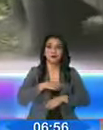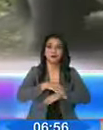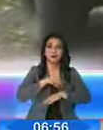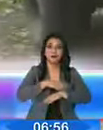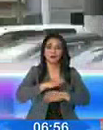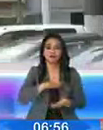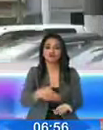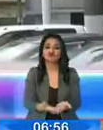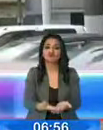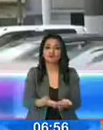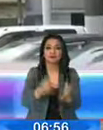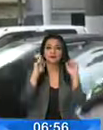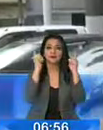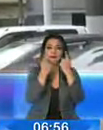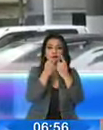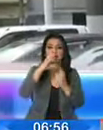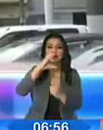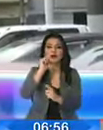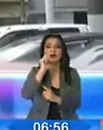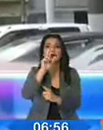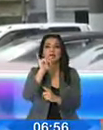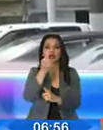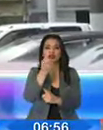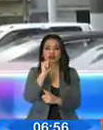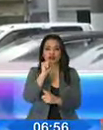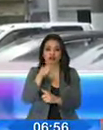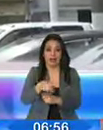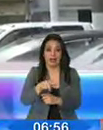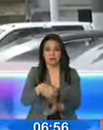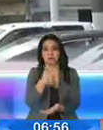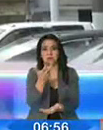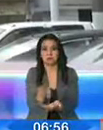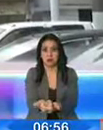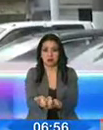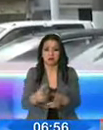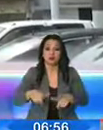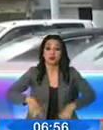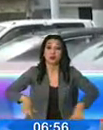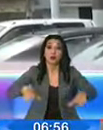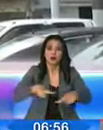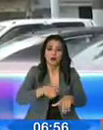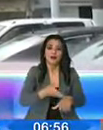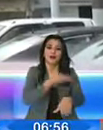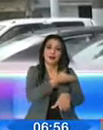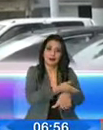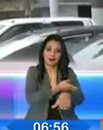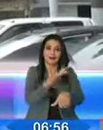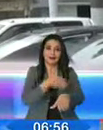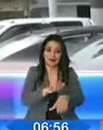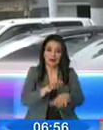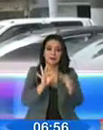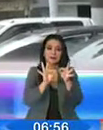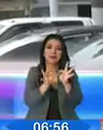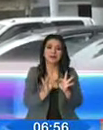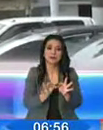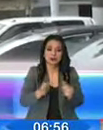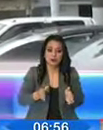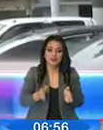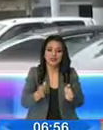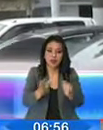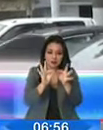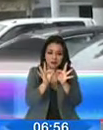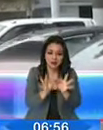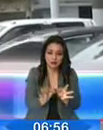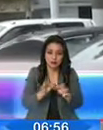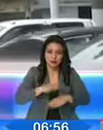Carlos, específicamente en un sector donde se venía realizando mantenimiento a la vía, pues en el